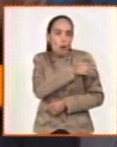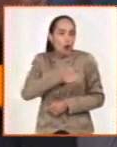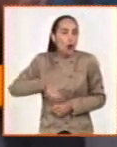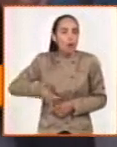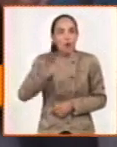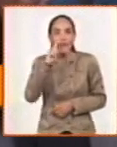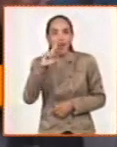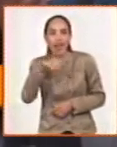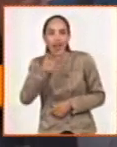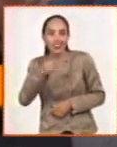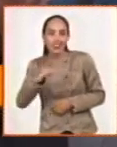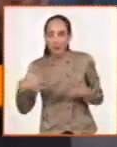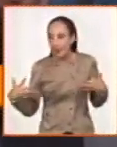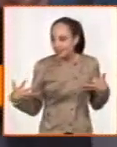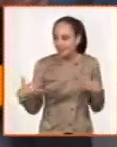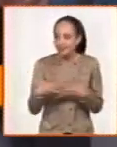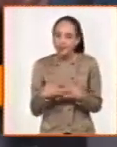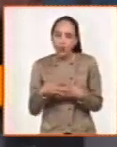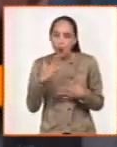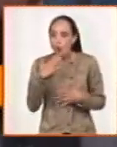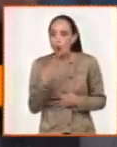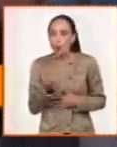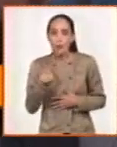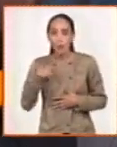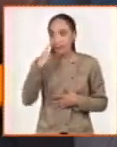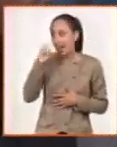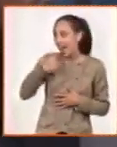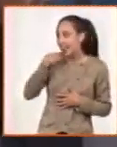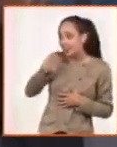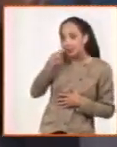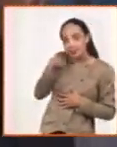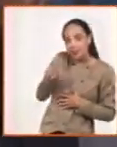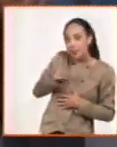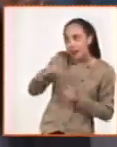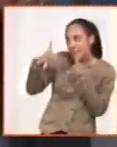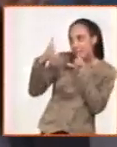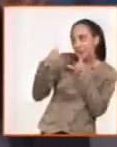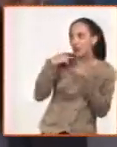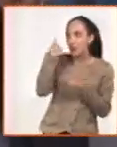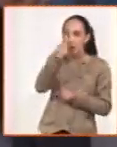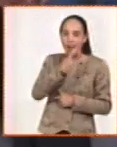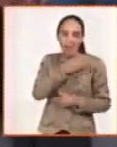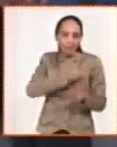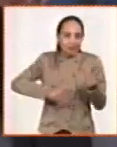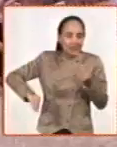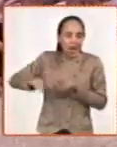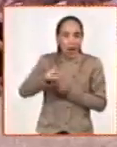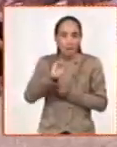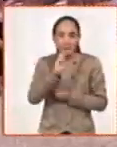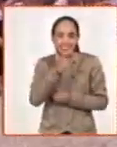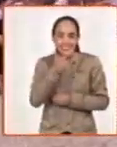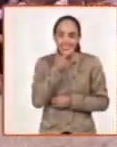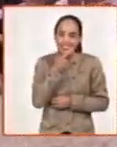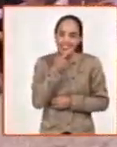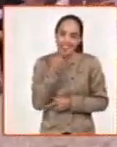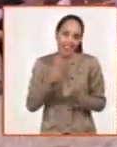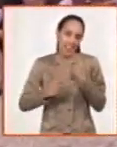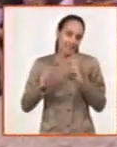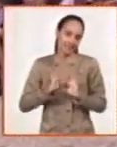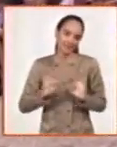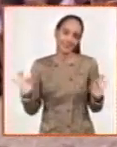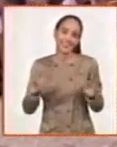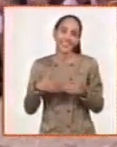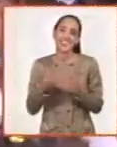hasta acá, cómo interactúa, cómo se hace una foto, cómo sus rostros cambian, cómo sonríen, ha sido maravilloso. Este 20 de octubre,